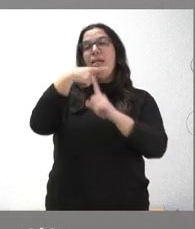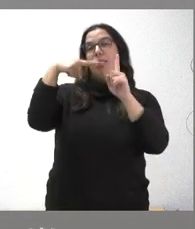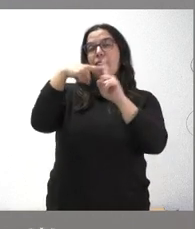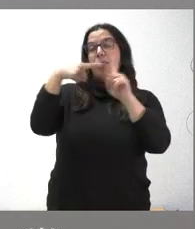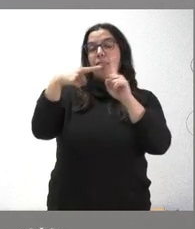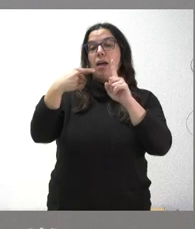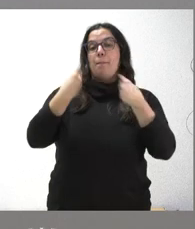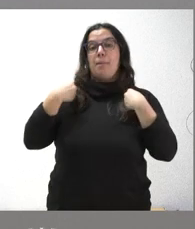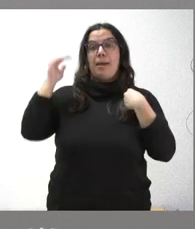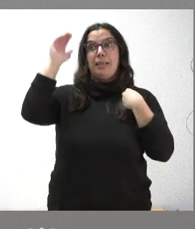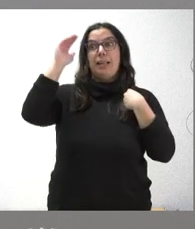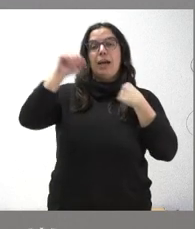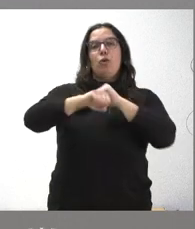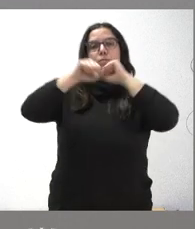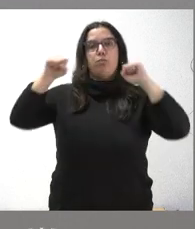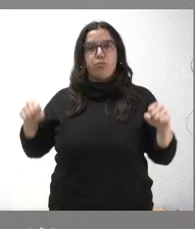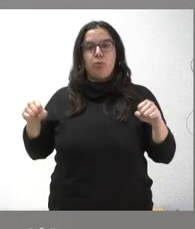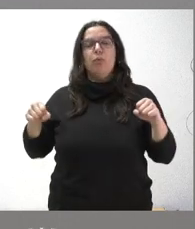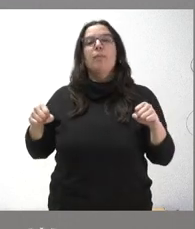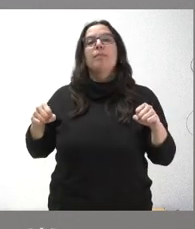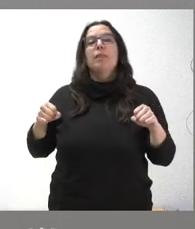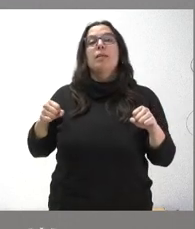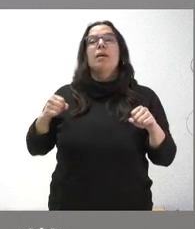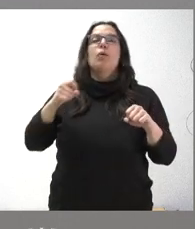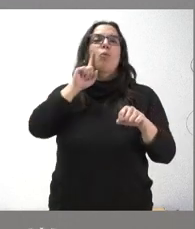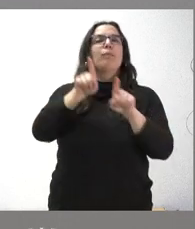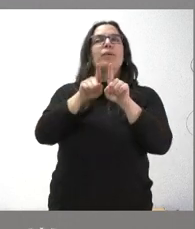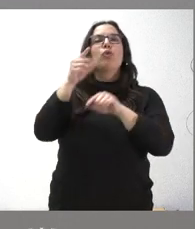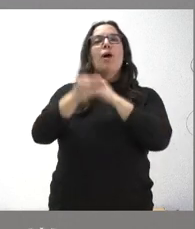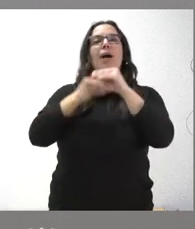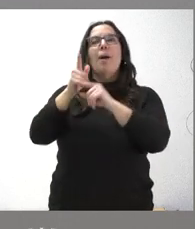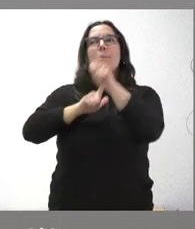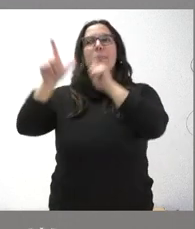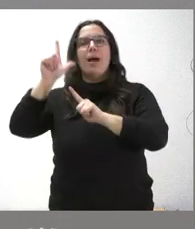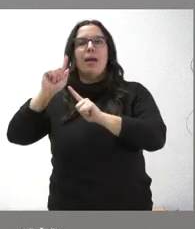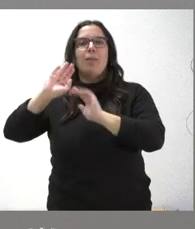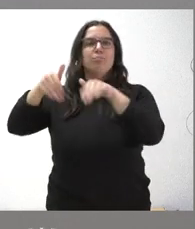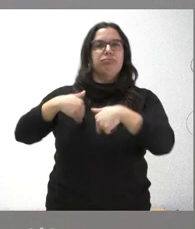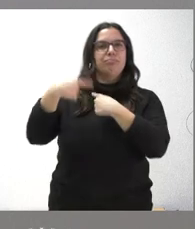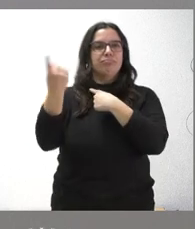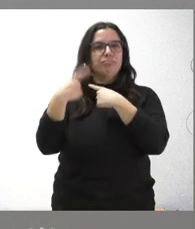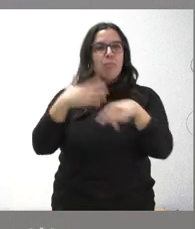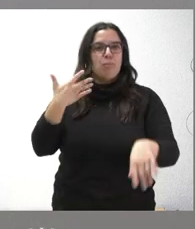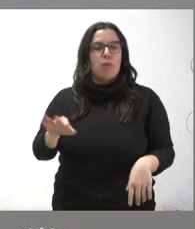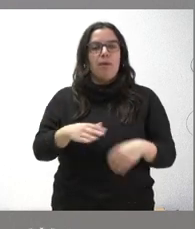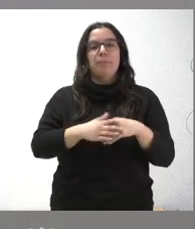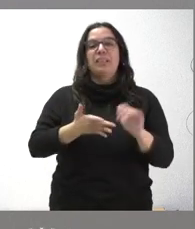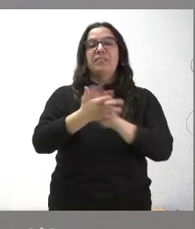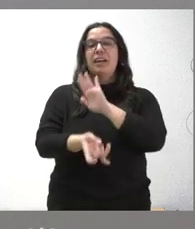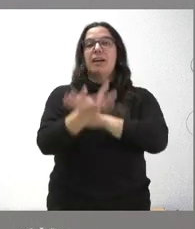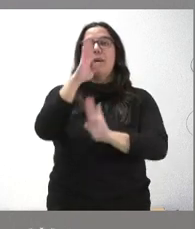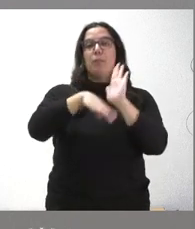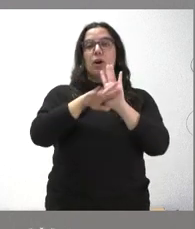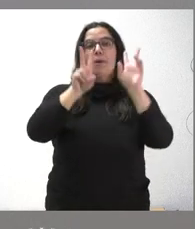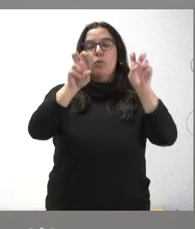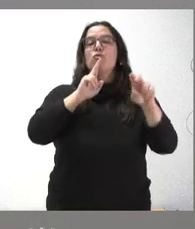temporales a sus lugares de orígenes por un lado se estrena un nuevo programa el programa